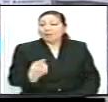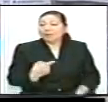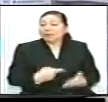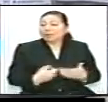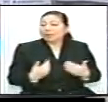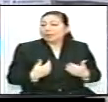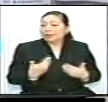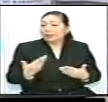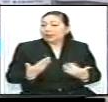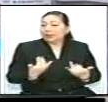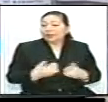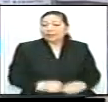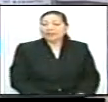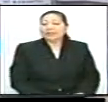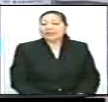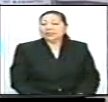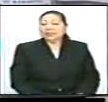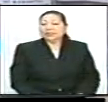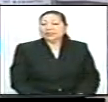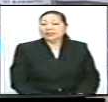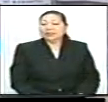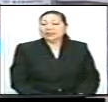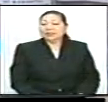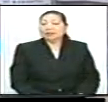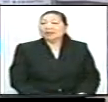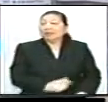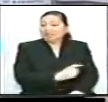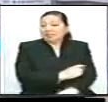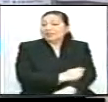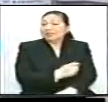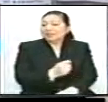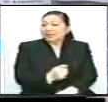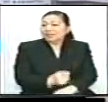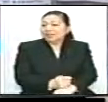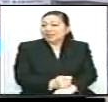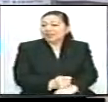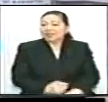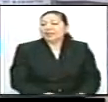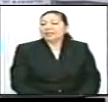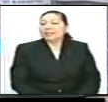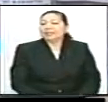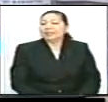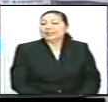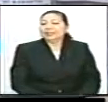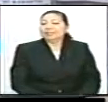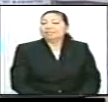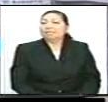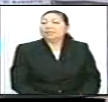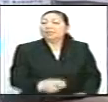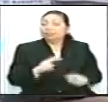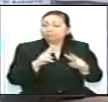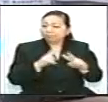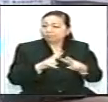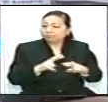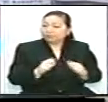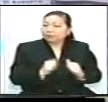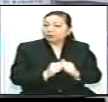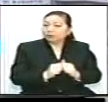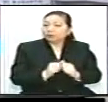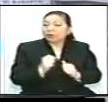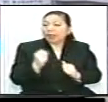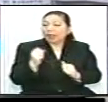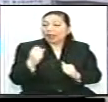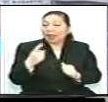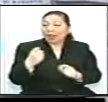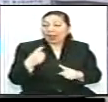tengo que repetirlo aquí en el caso de la cual somos representantes en Tacna, nosotros hemos hecho la investigación contra dos